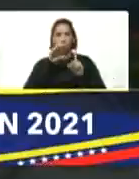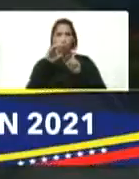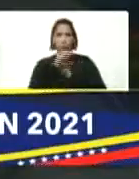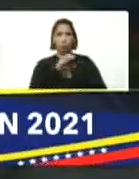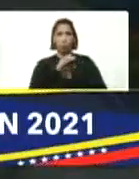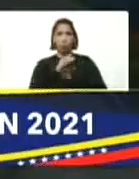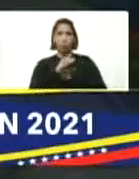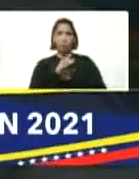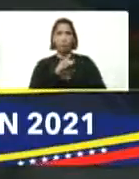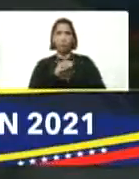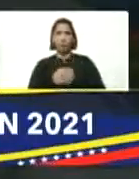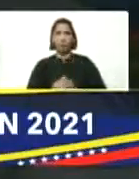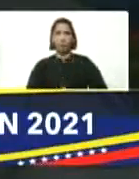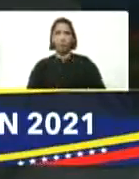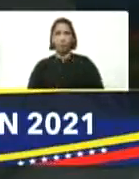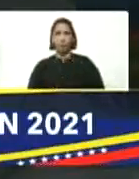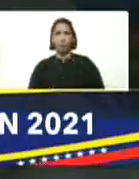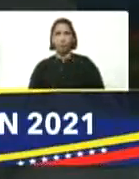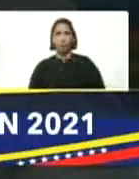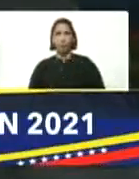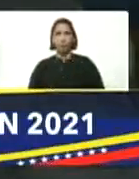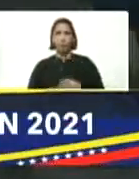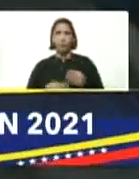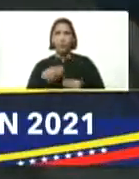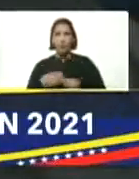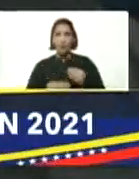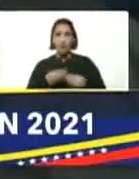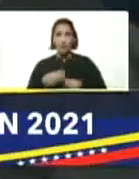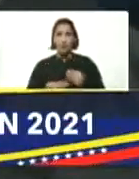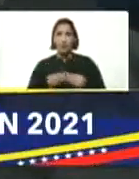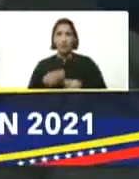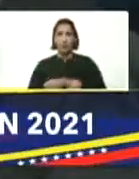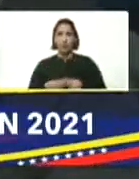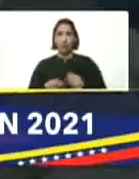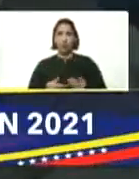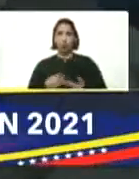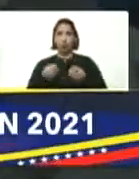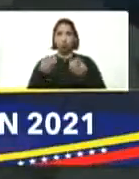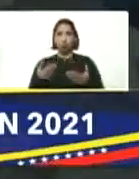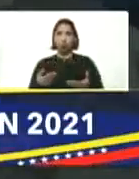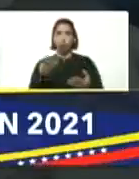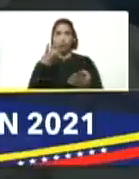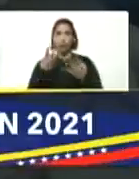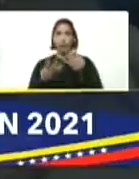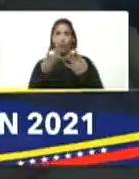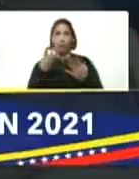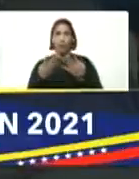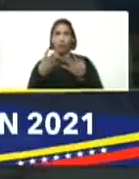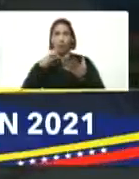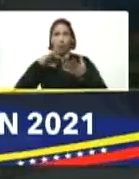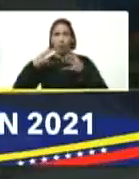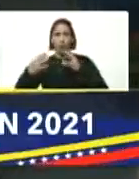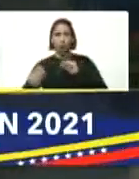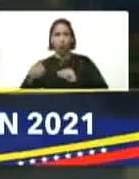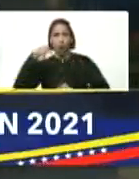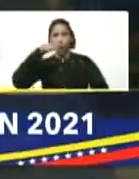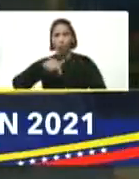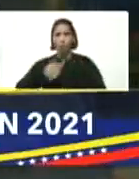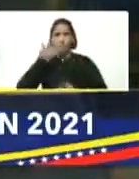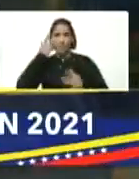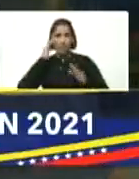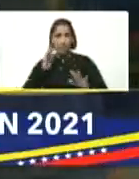consiguiente, el hecho de presentar esta feria en este contexto de hoy me